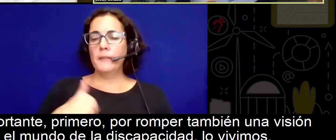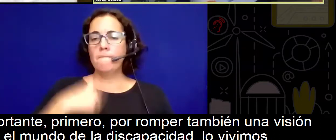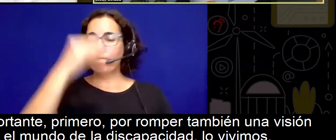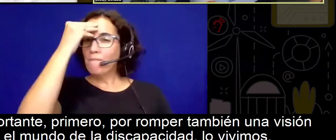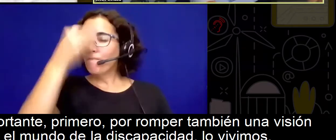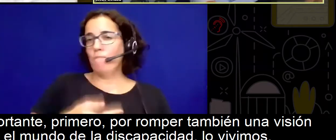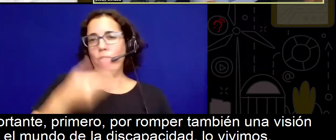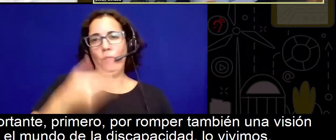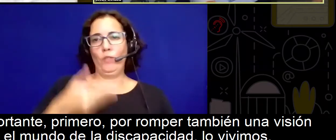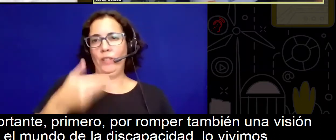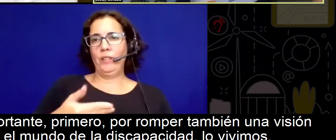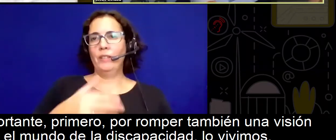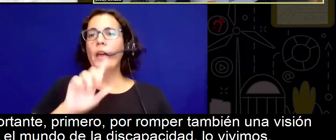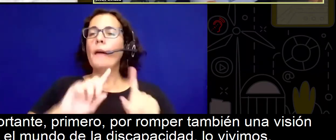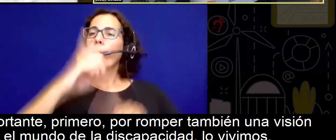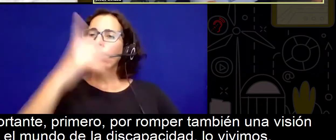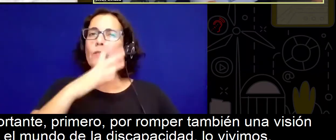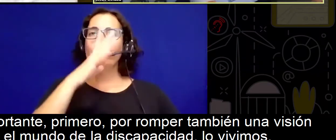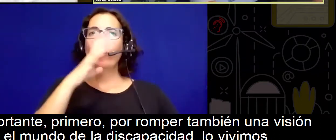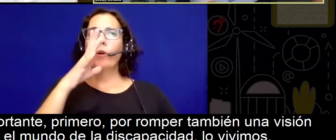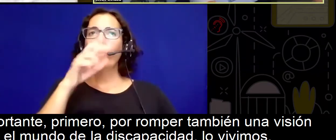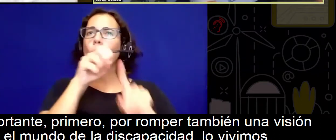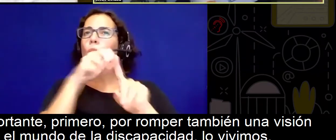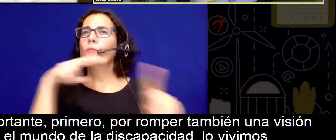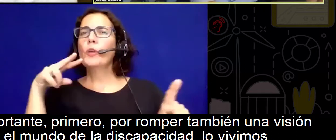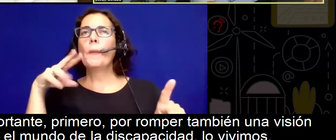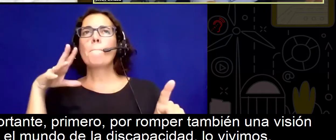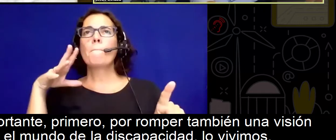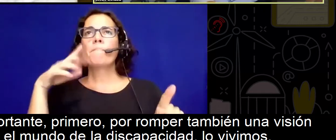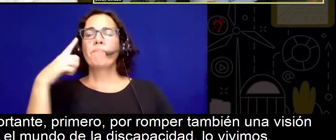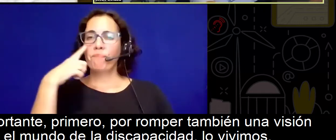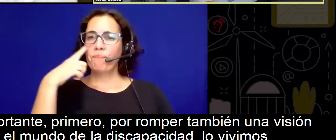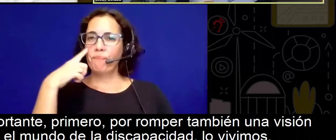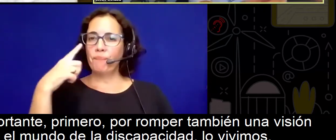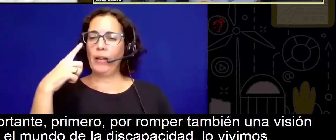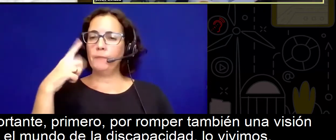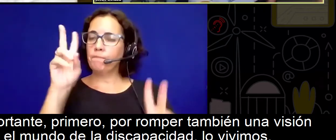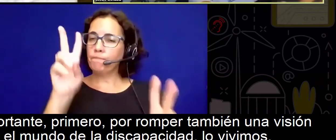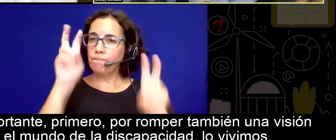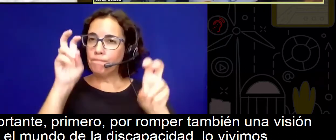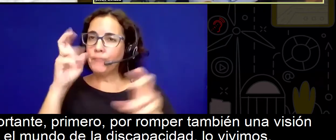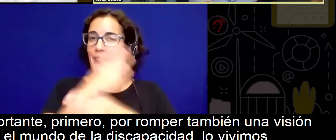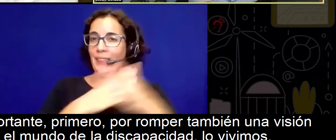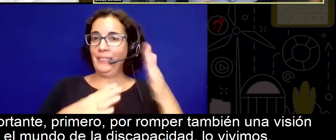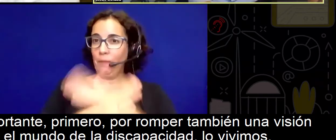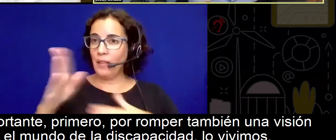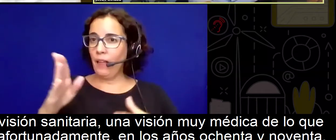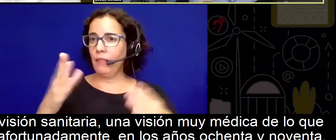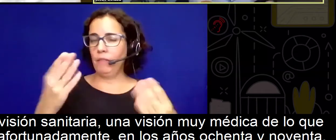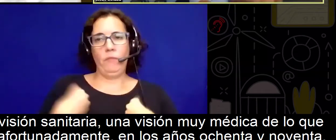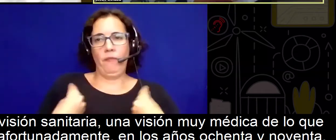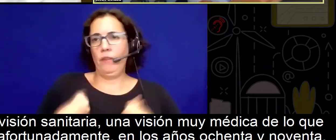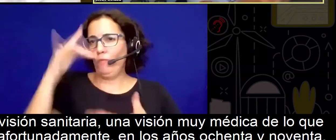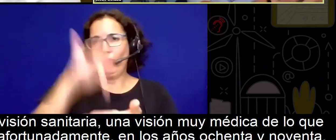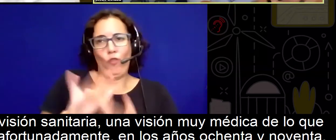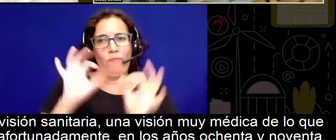primero por romper también una visión que fíjate, en el mundo de la discapacidad lo vivimos, ¿no? Hemos